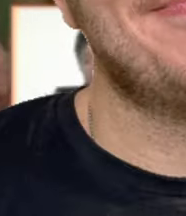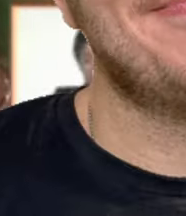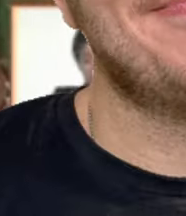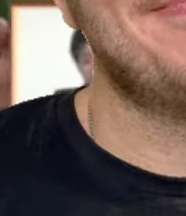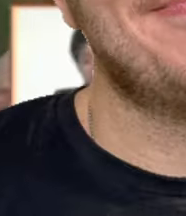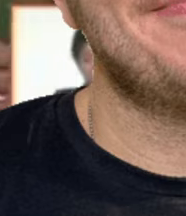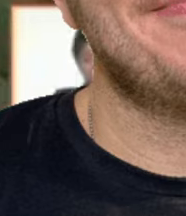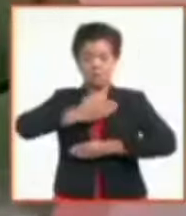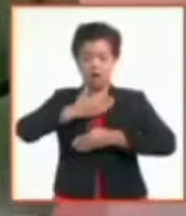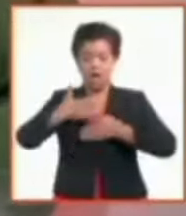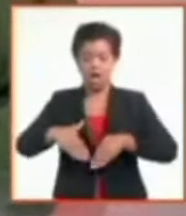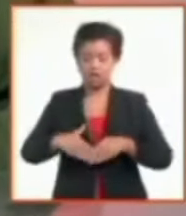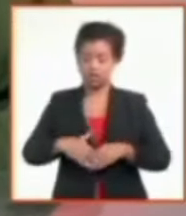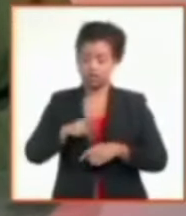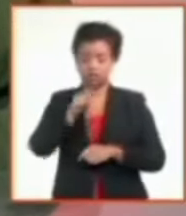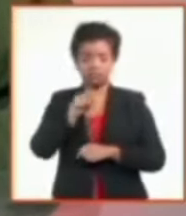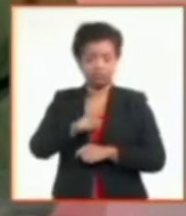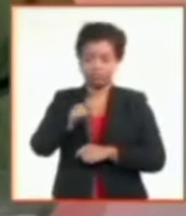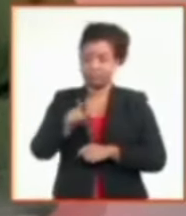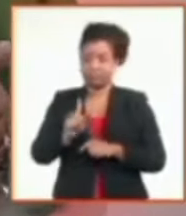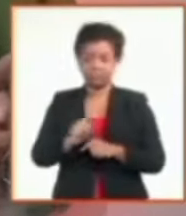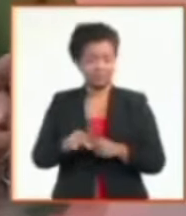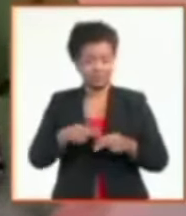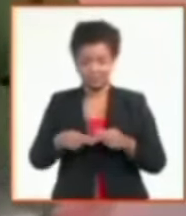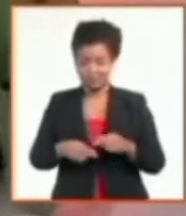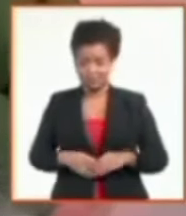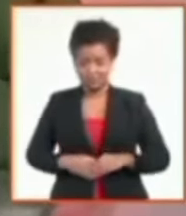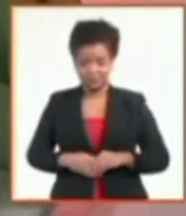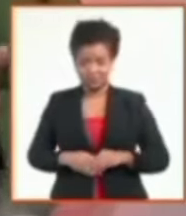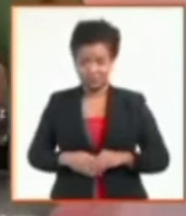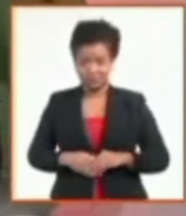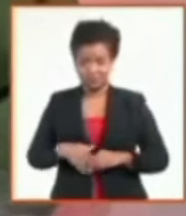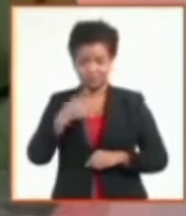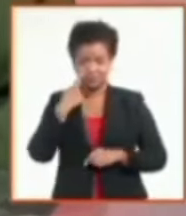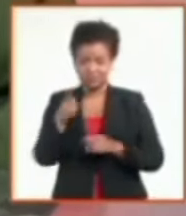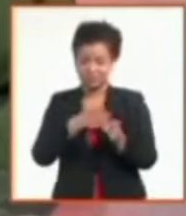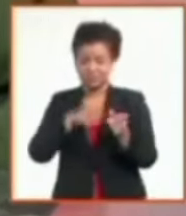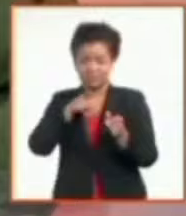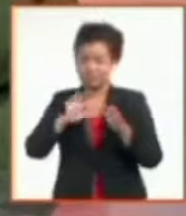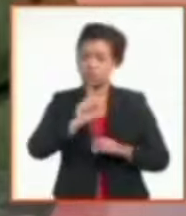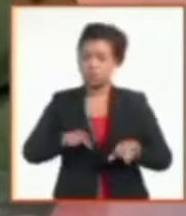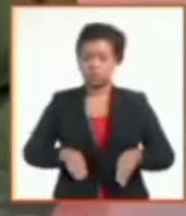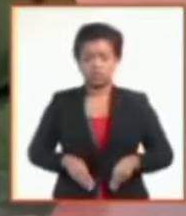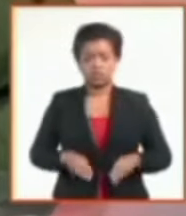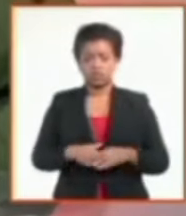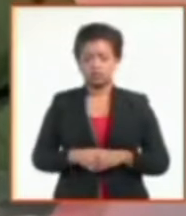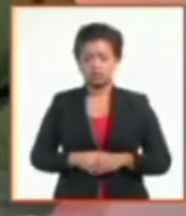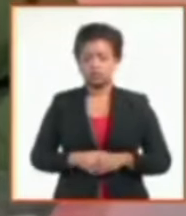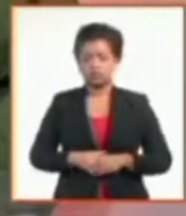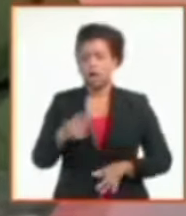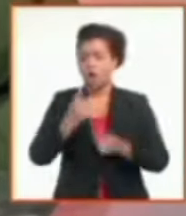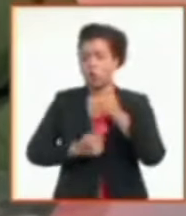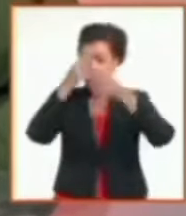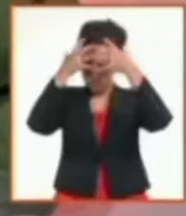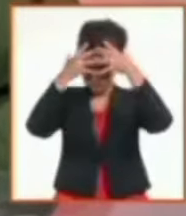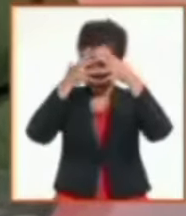de barrera para contener la vialidad en esa vía. Eso no debe hacerse. Es una indisciplina grave, ocultándose el rostro de